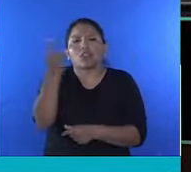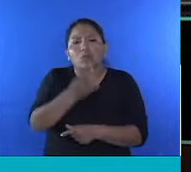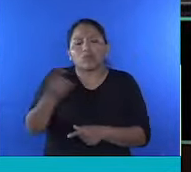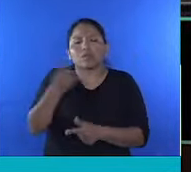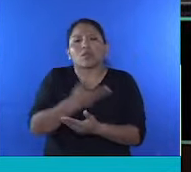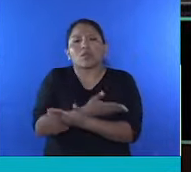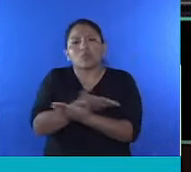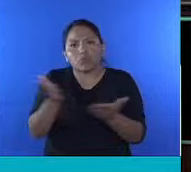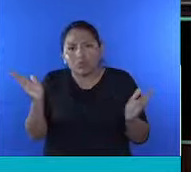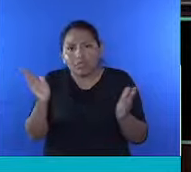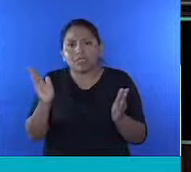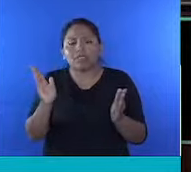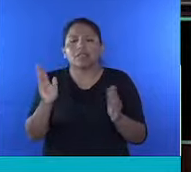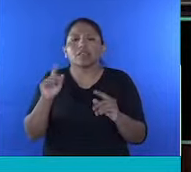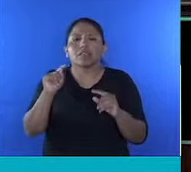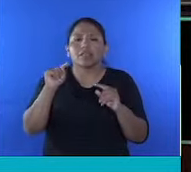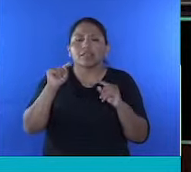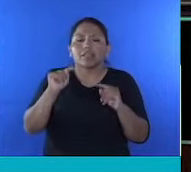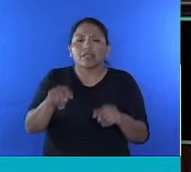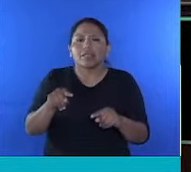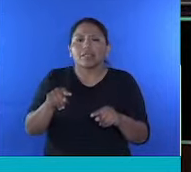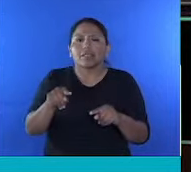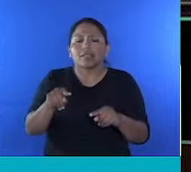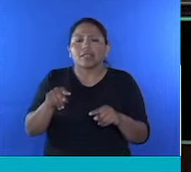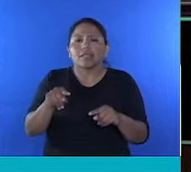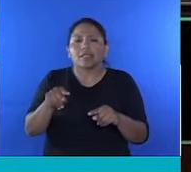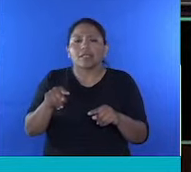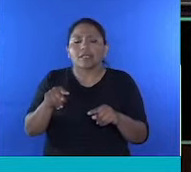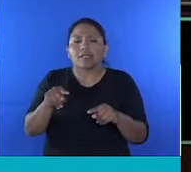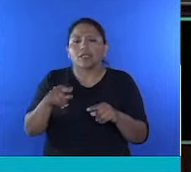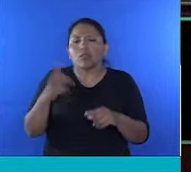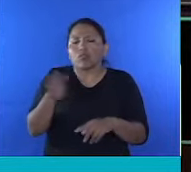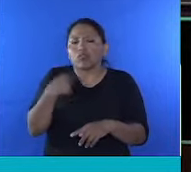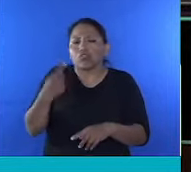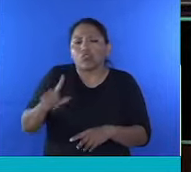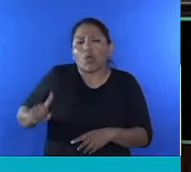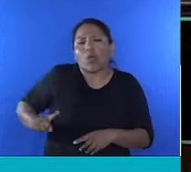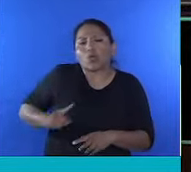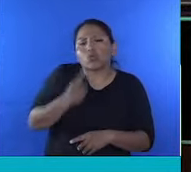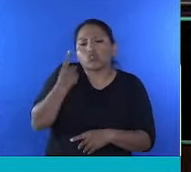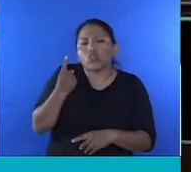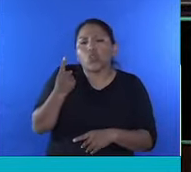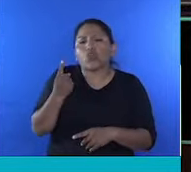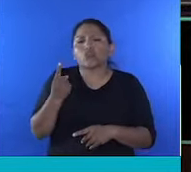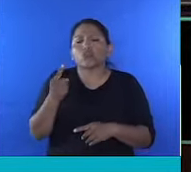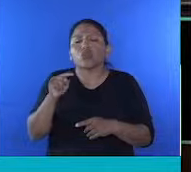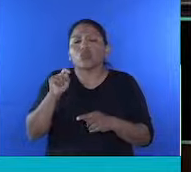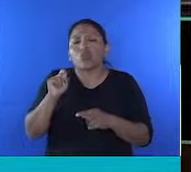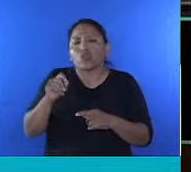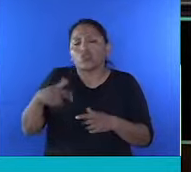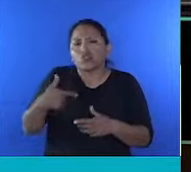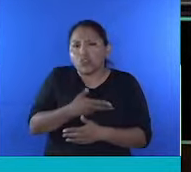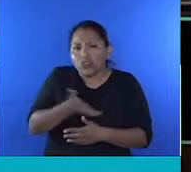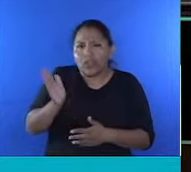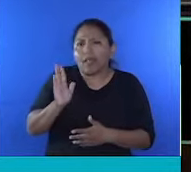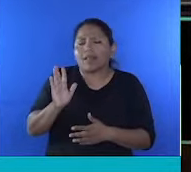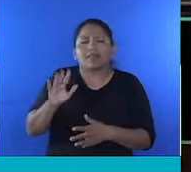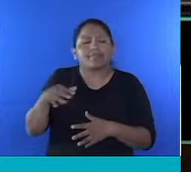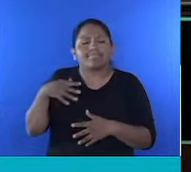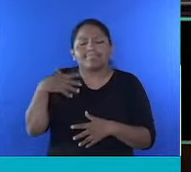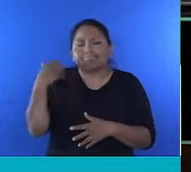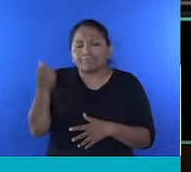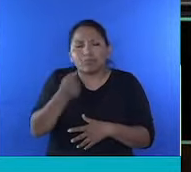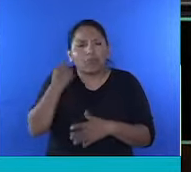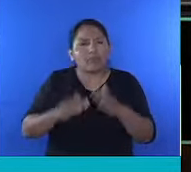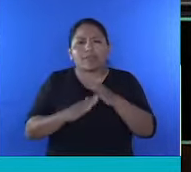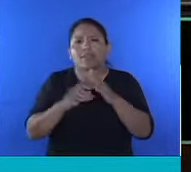pública y somos También estamos orgullosos del rol social que debe cumplir la universidad y además